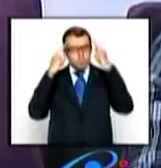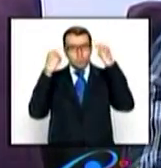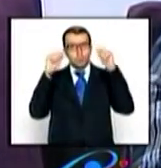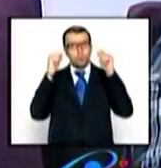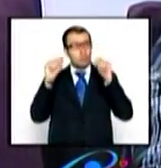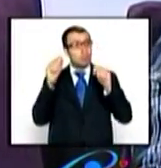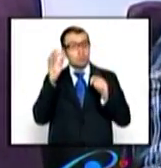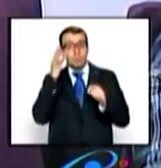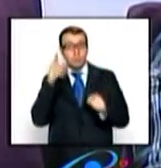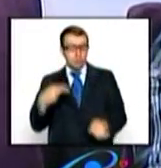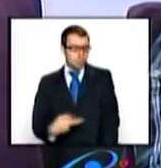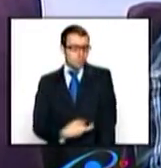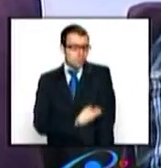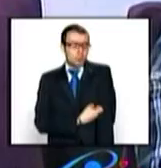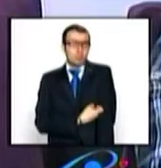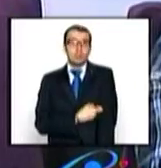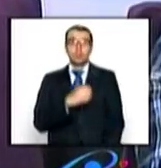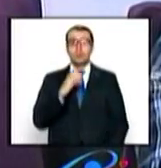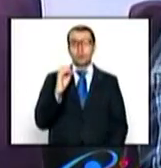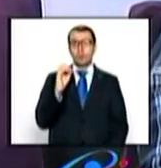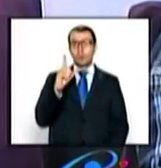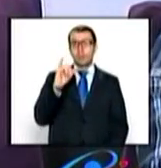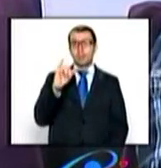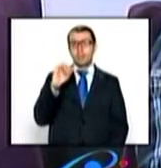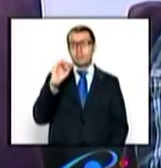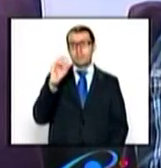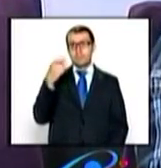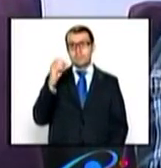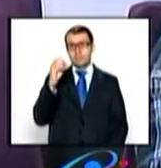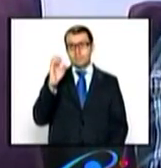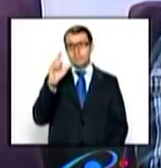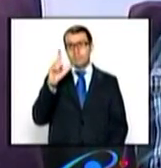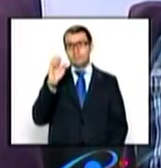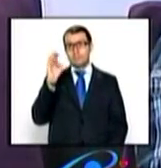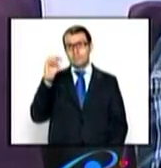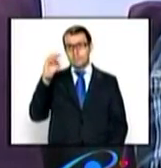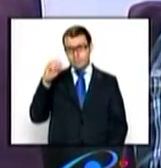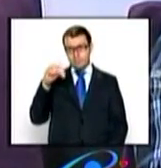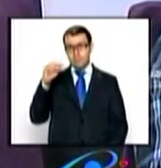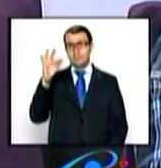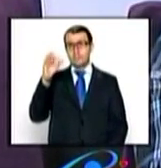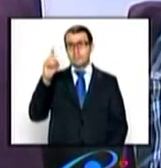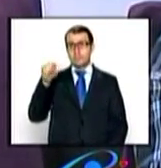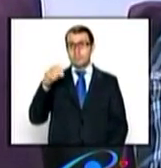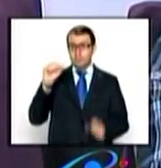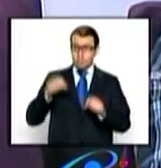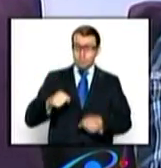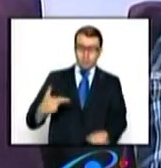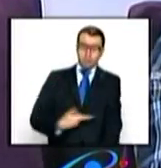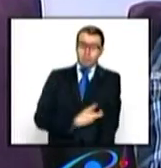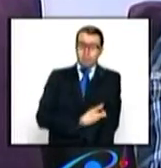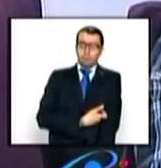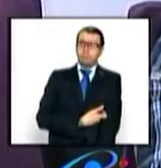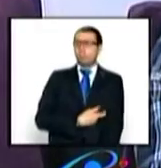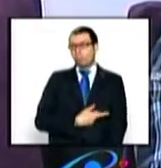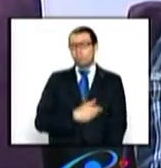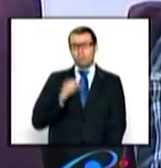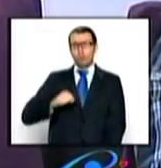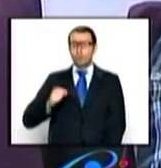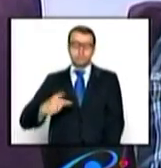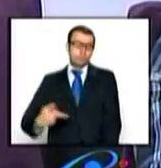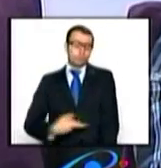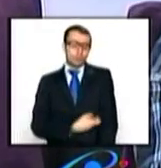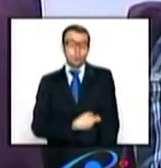aplicarse oligoelementos o coenzimas a nivel de la sangre y en realidad lo hicimos. Y las respuestas y las ventajas de este tipo de tratamientos son en